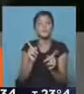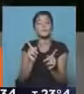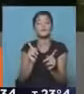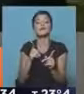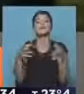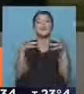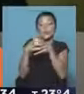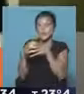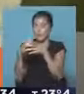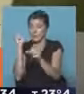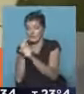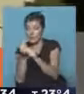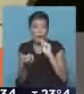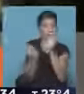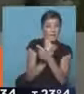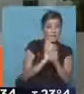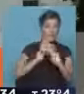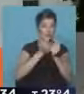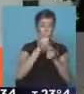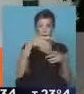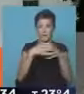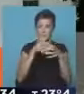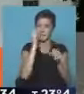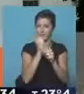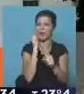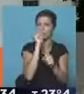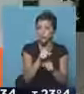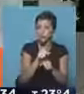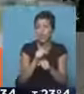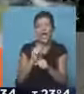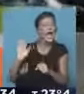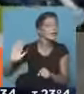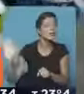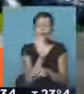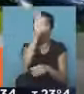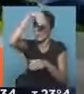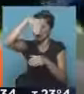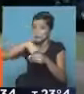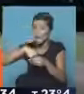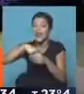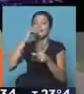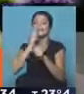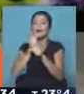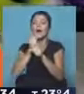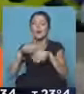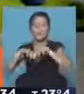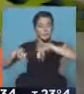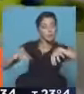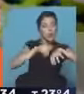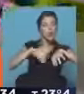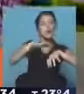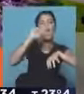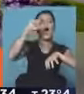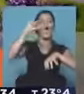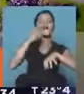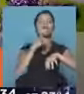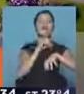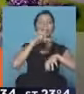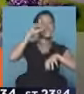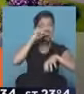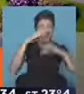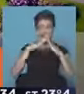staff por otro incluyendo a todos y cada uno de los empleados que trabajan en la denominada ala oeste de la casa blanca' donde se encuentra el